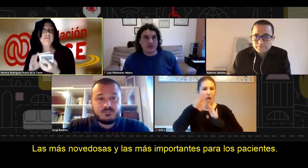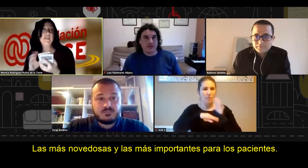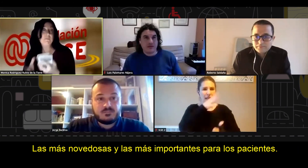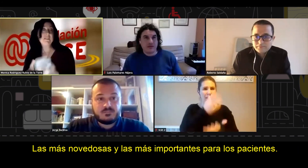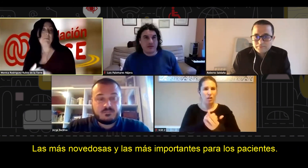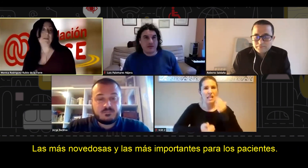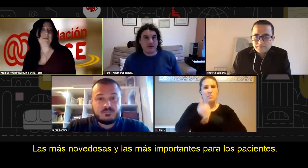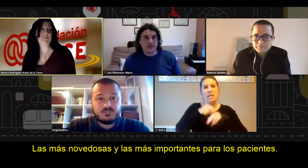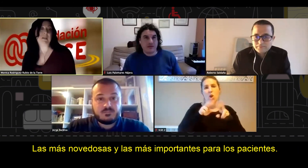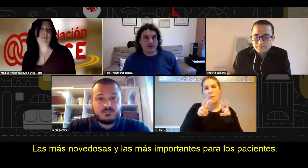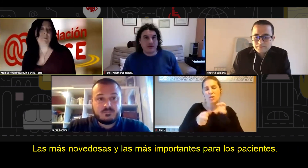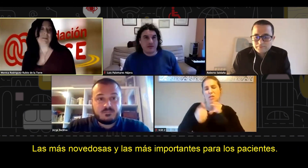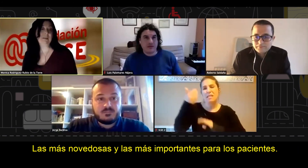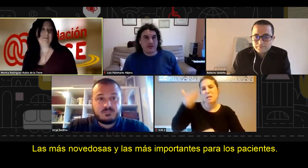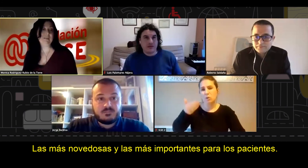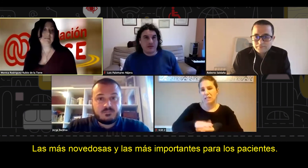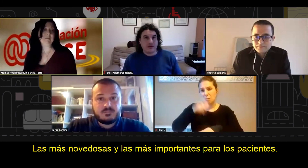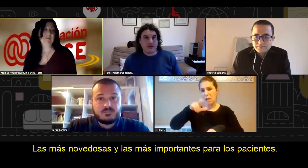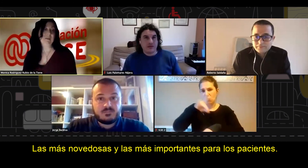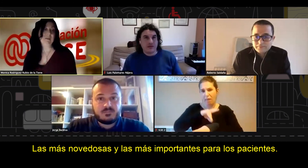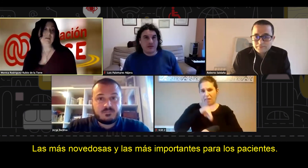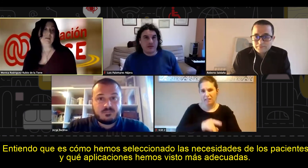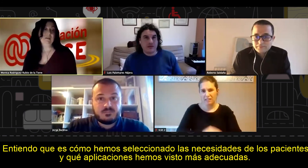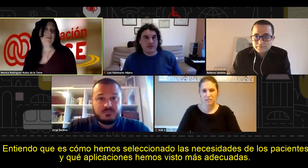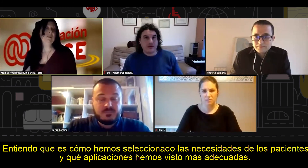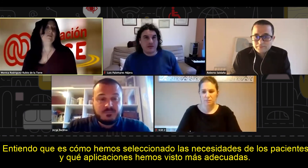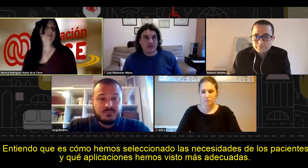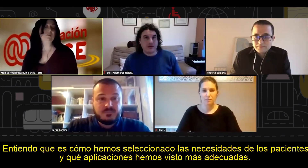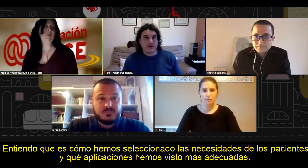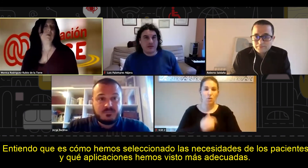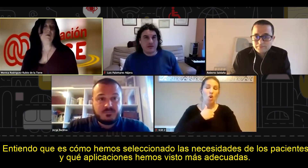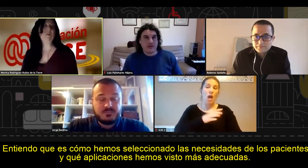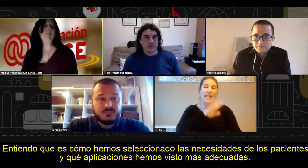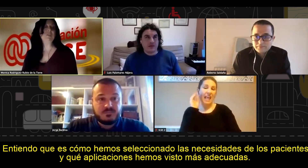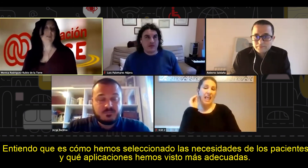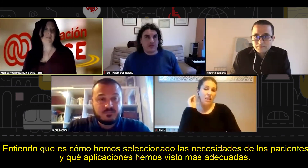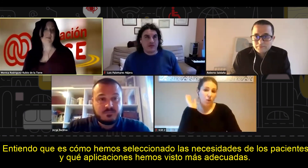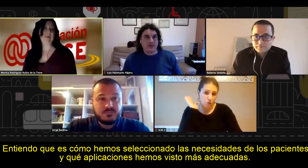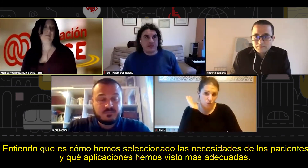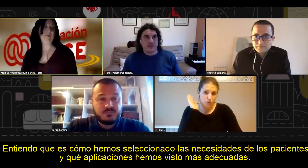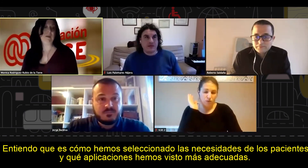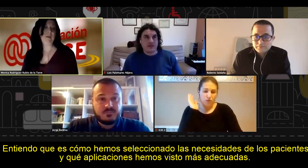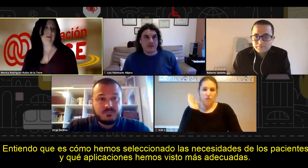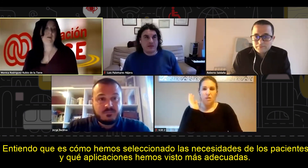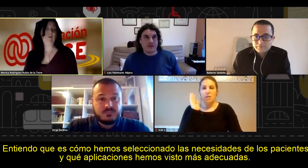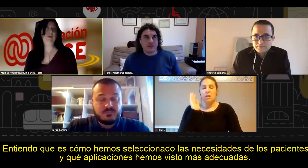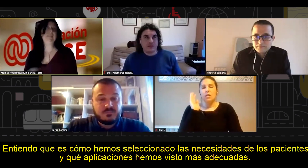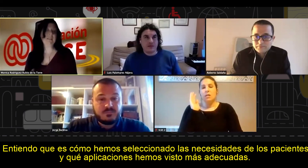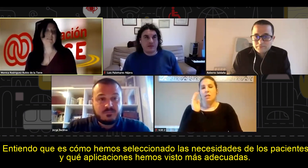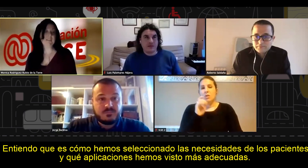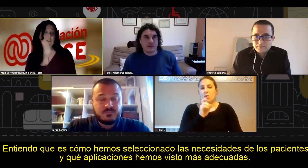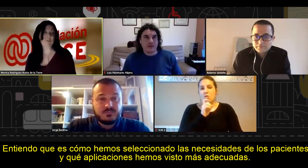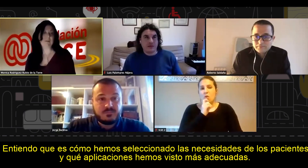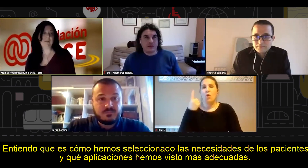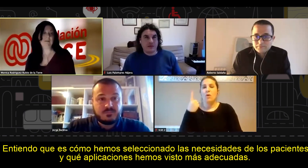más importantes para los pacientes. Yo entiendo que es como cómo hemos seleccionado las necesidades de